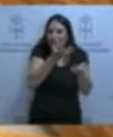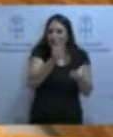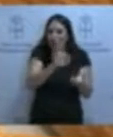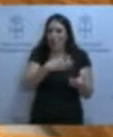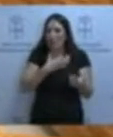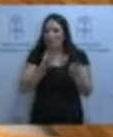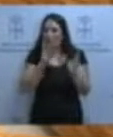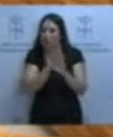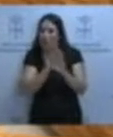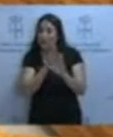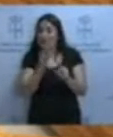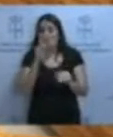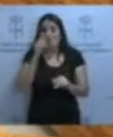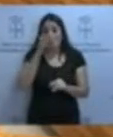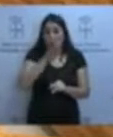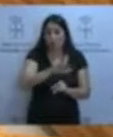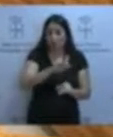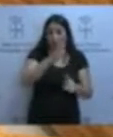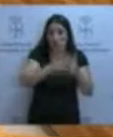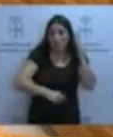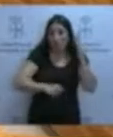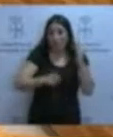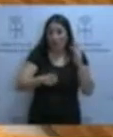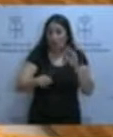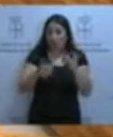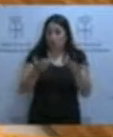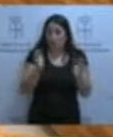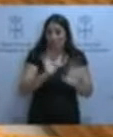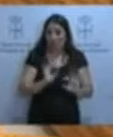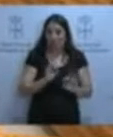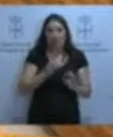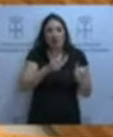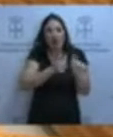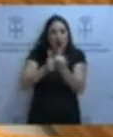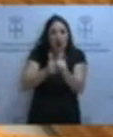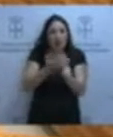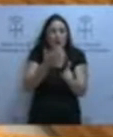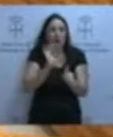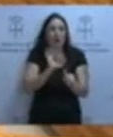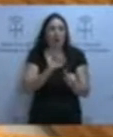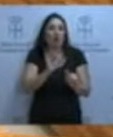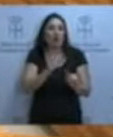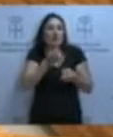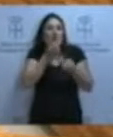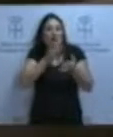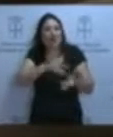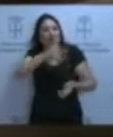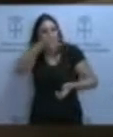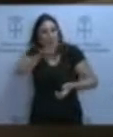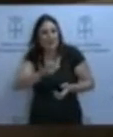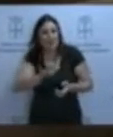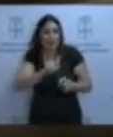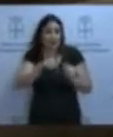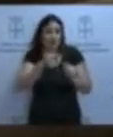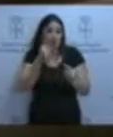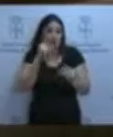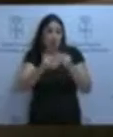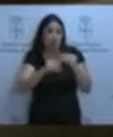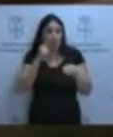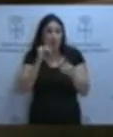habría multas ni sanciones, no se perseguiría a los que presentaran, ni se utilizaría la información de la amnistía para posteriores comprobaciones. Ni siquiera